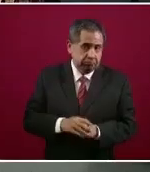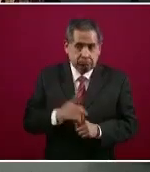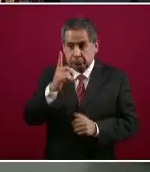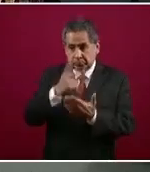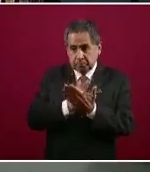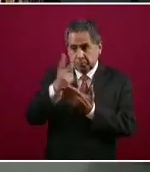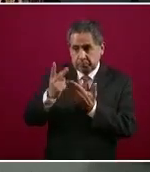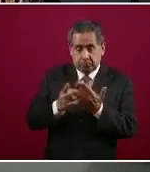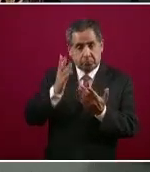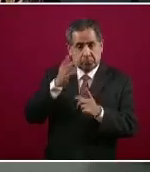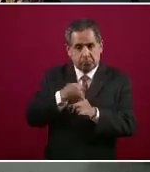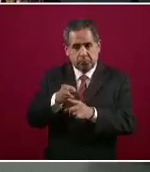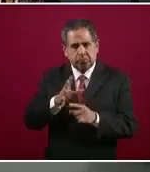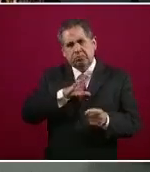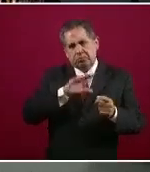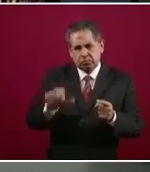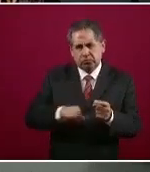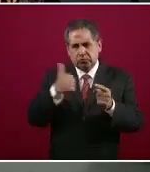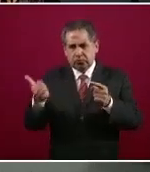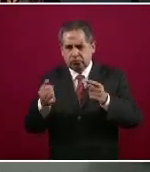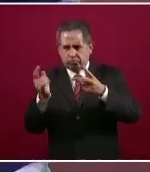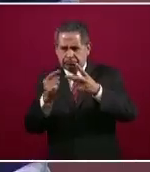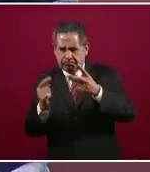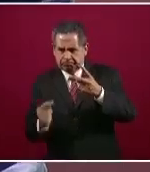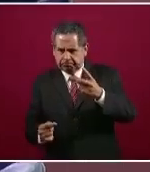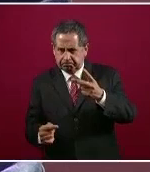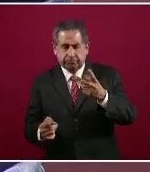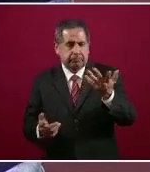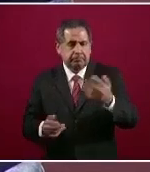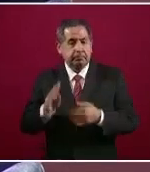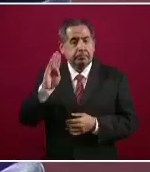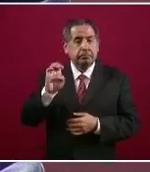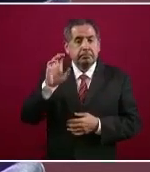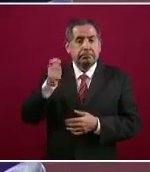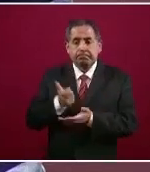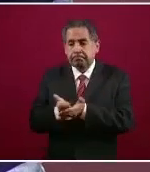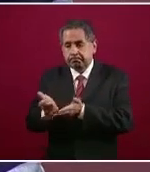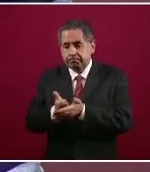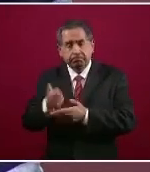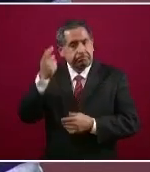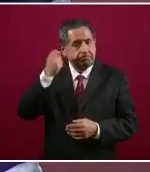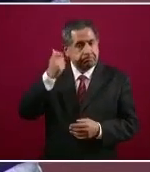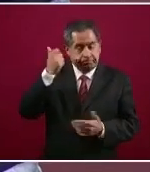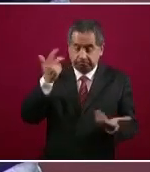programa. Hay otros, desde luego, becas